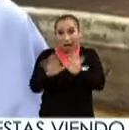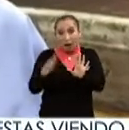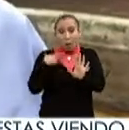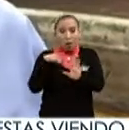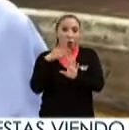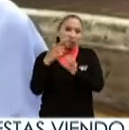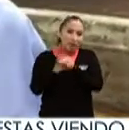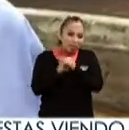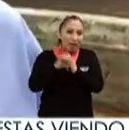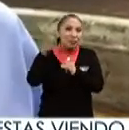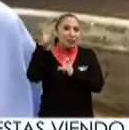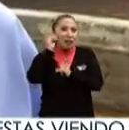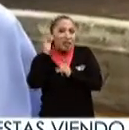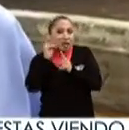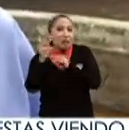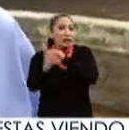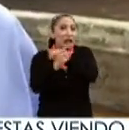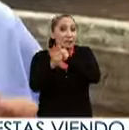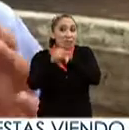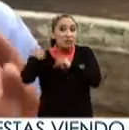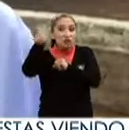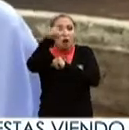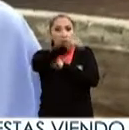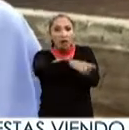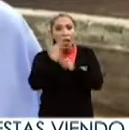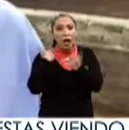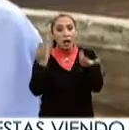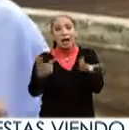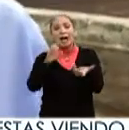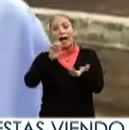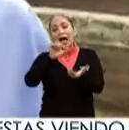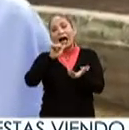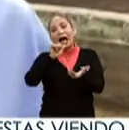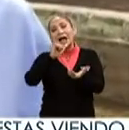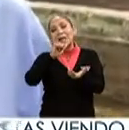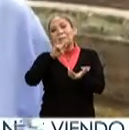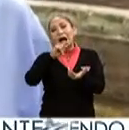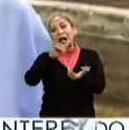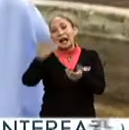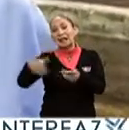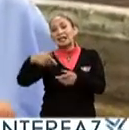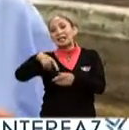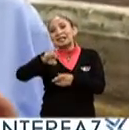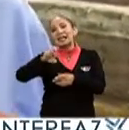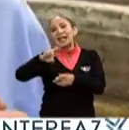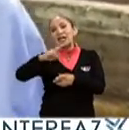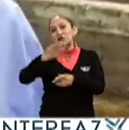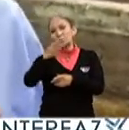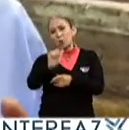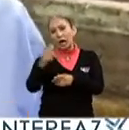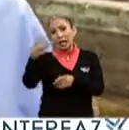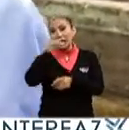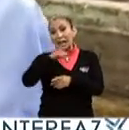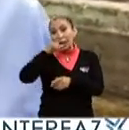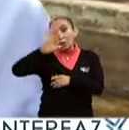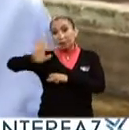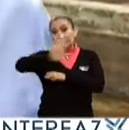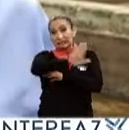la web, como la radio y la televisión, el aymara y otros el quechua, precisamente